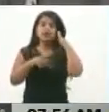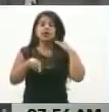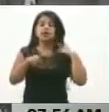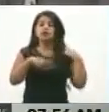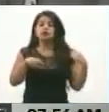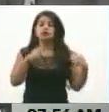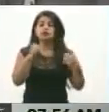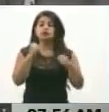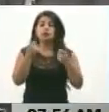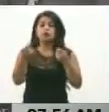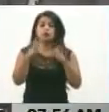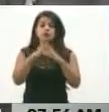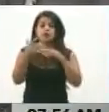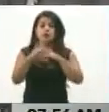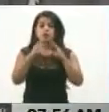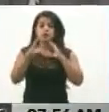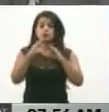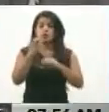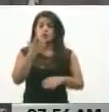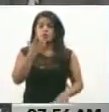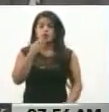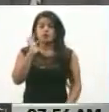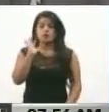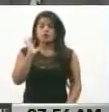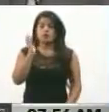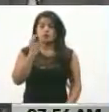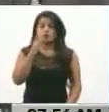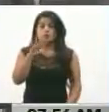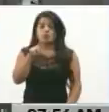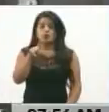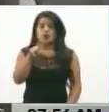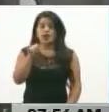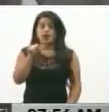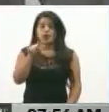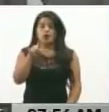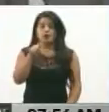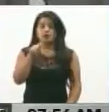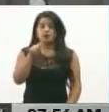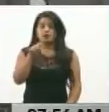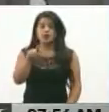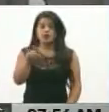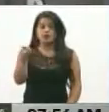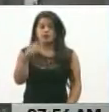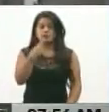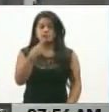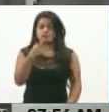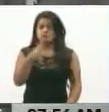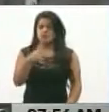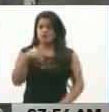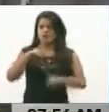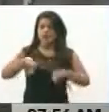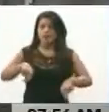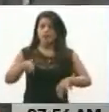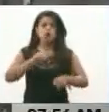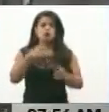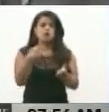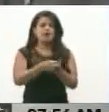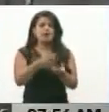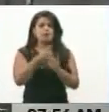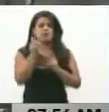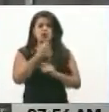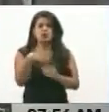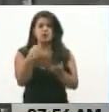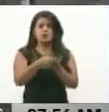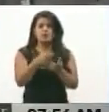las telecomunicaciones, por ejemplo, en el caso de la Lotel, que es lo primero que quieren eliminar. Ese impuesto que les toca pagar